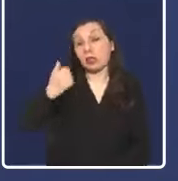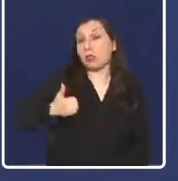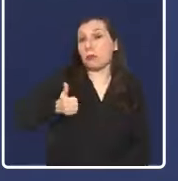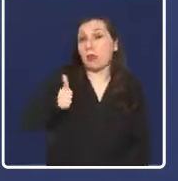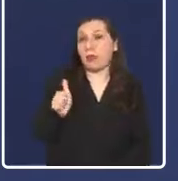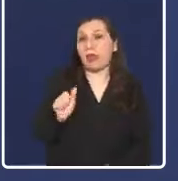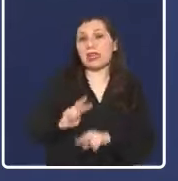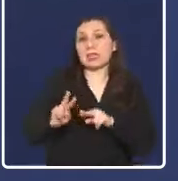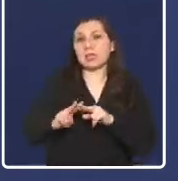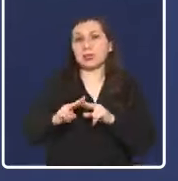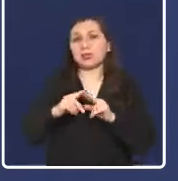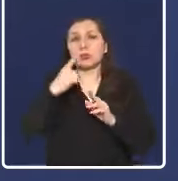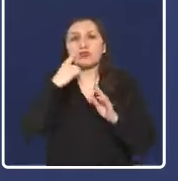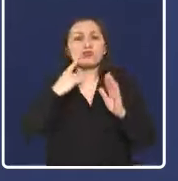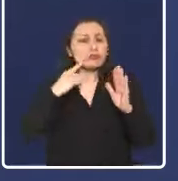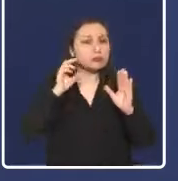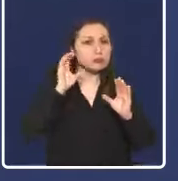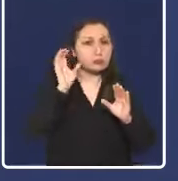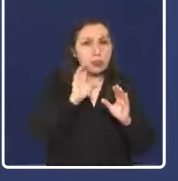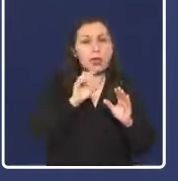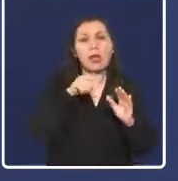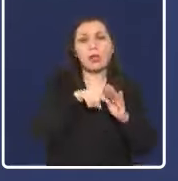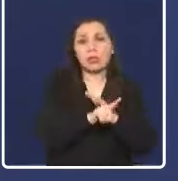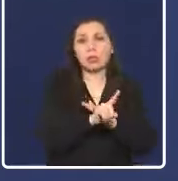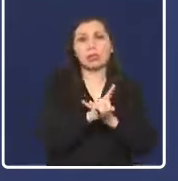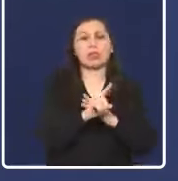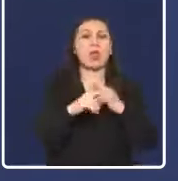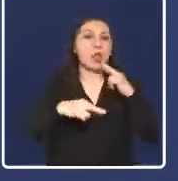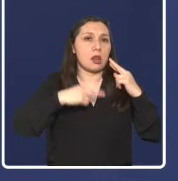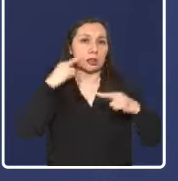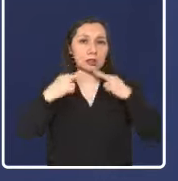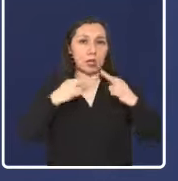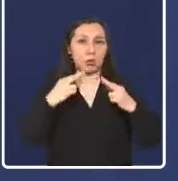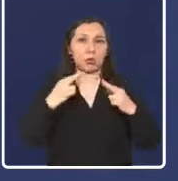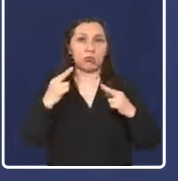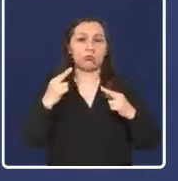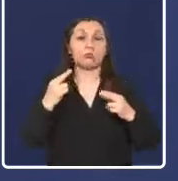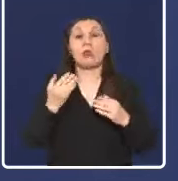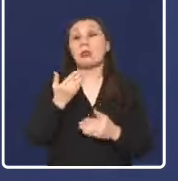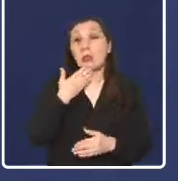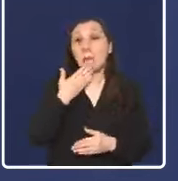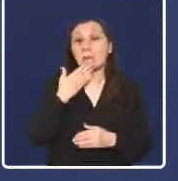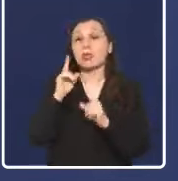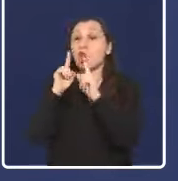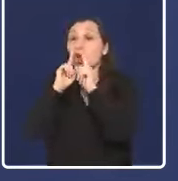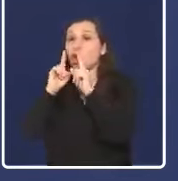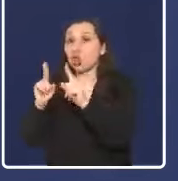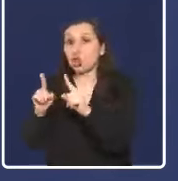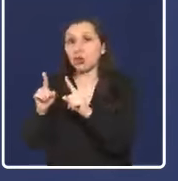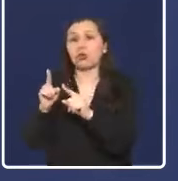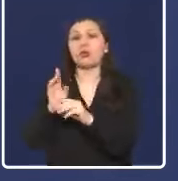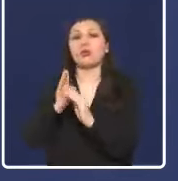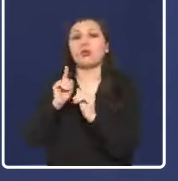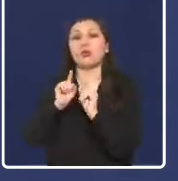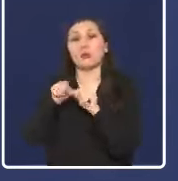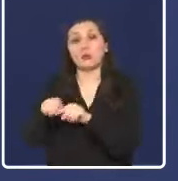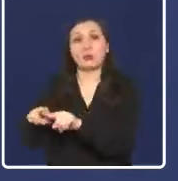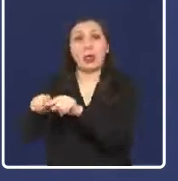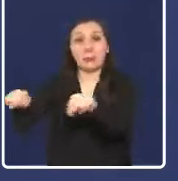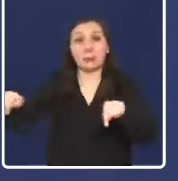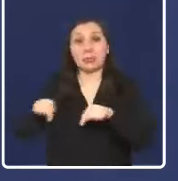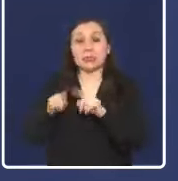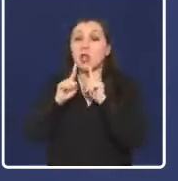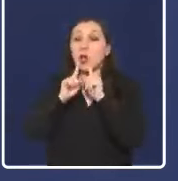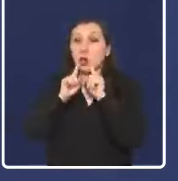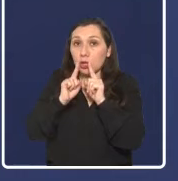realizó un peritaje en el restaurante en el que asistieron, también en el hotel, que se constituyeron en la pieza del